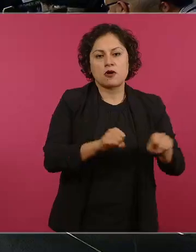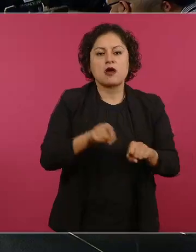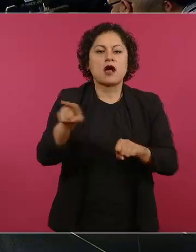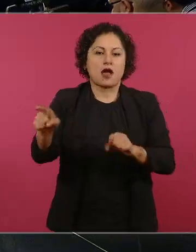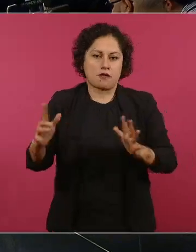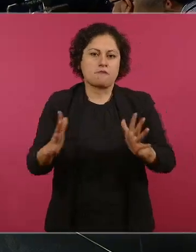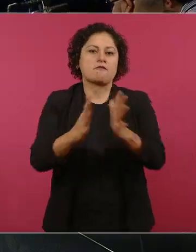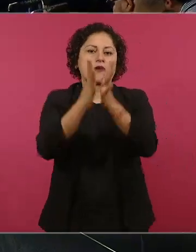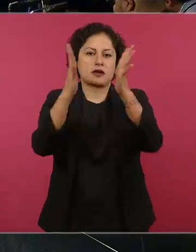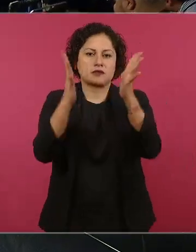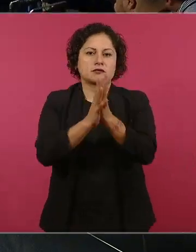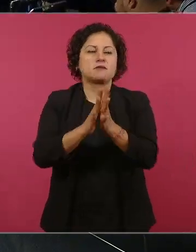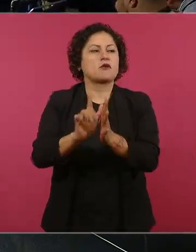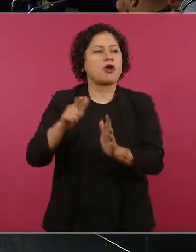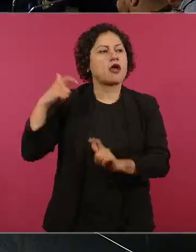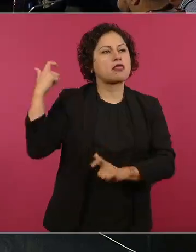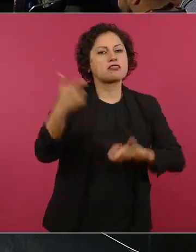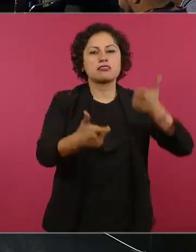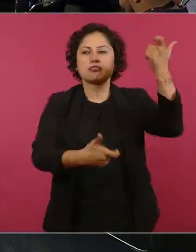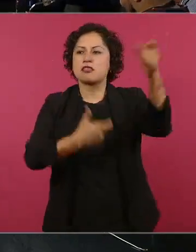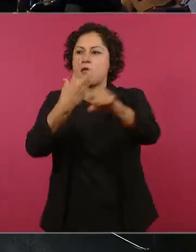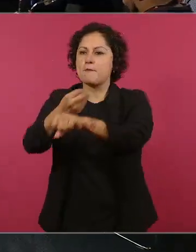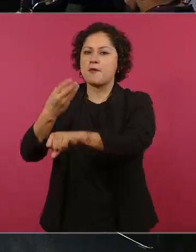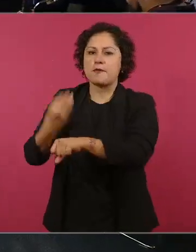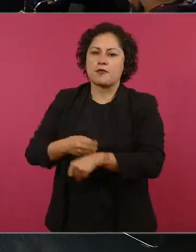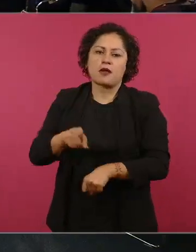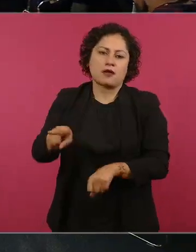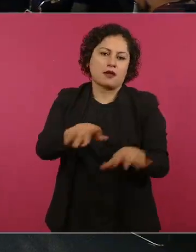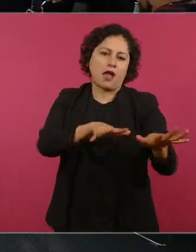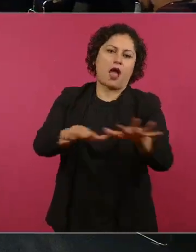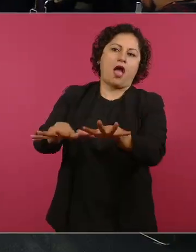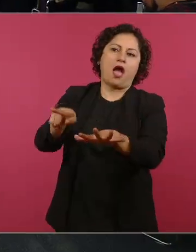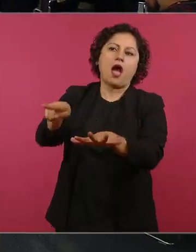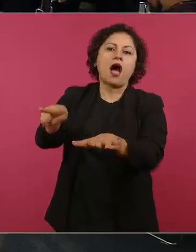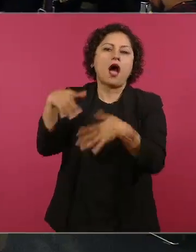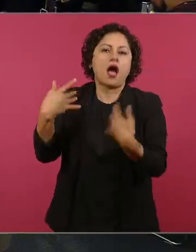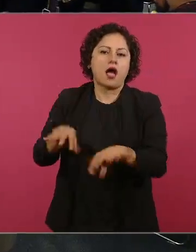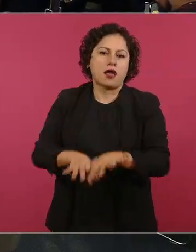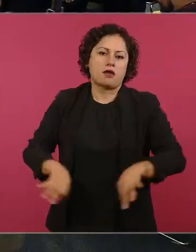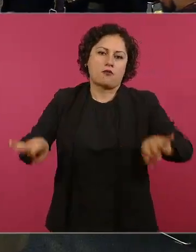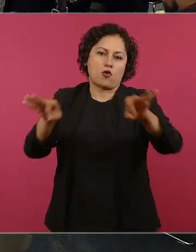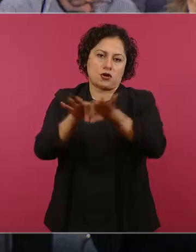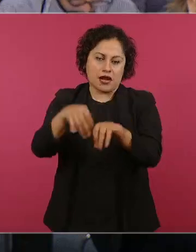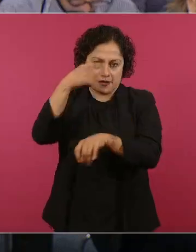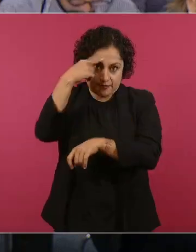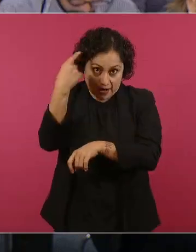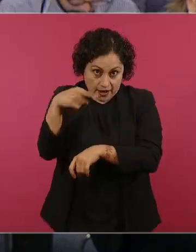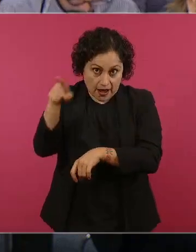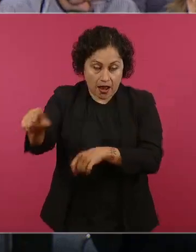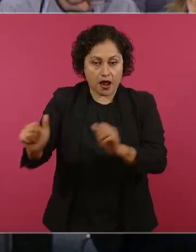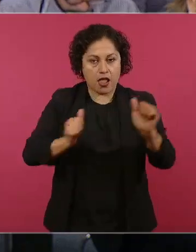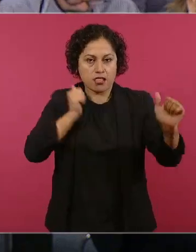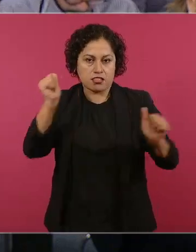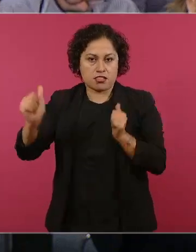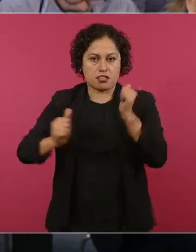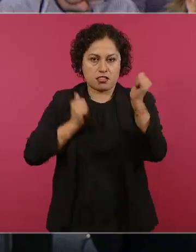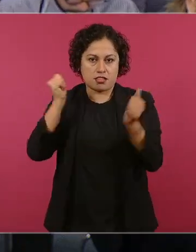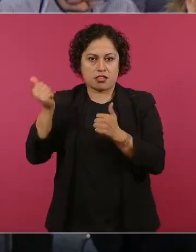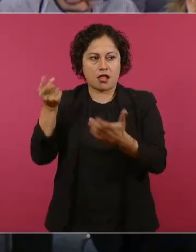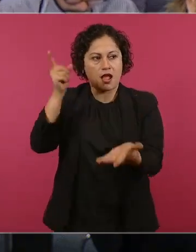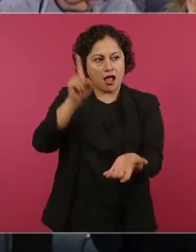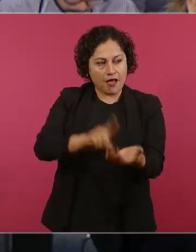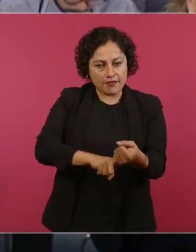que es lo que ellos quieren, ¿no? Siempre estar presentes desde el sector económico para apropiarse finalmente de los recursos